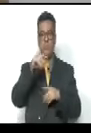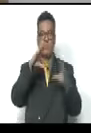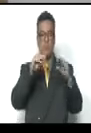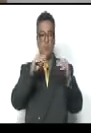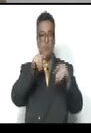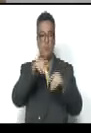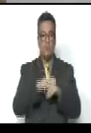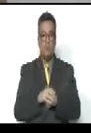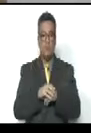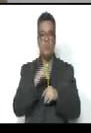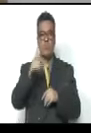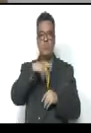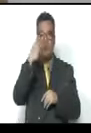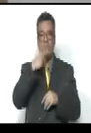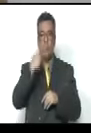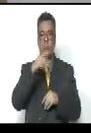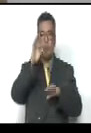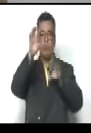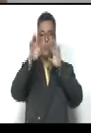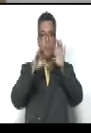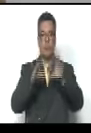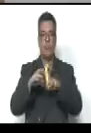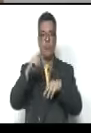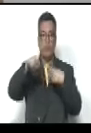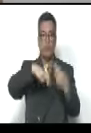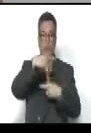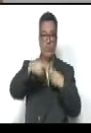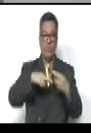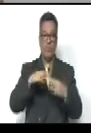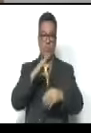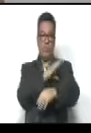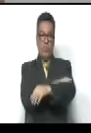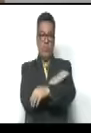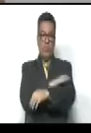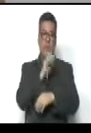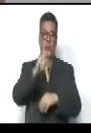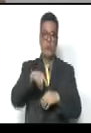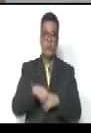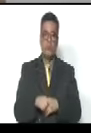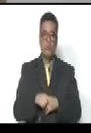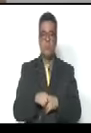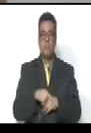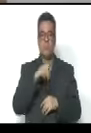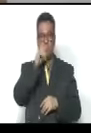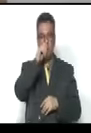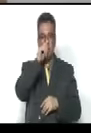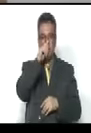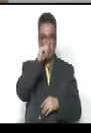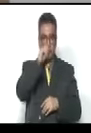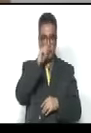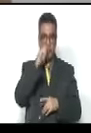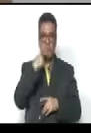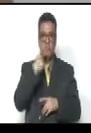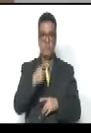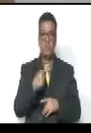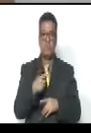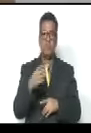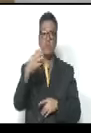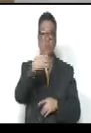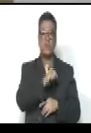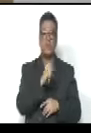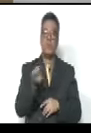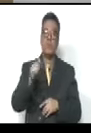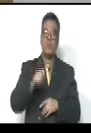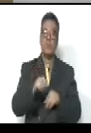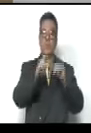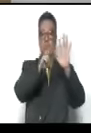hablando de los partidos políticos de la revolución y de oposición que obtuvieron más